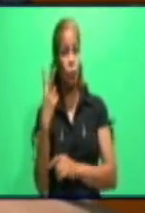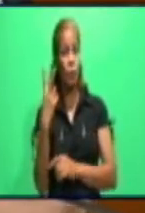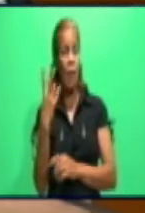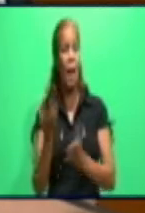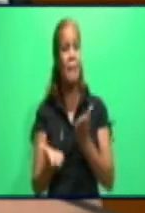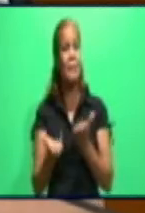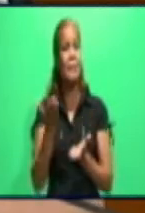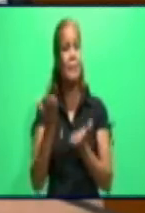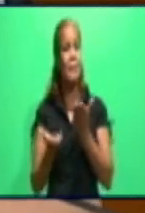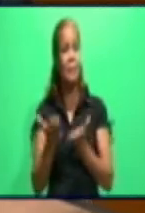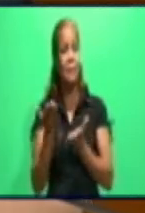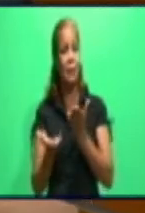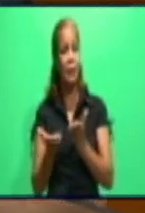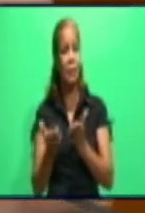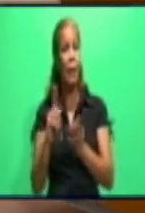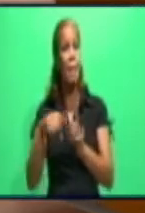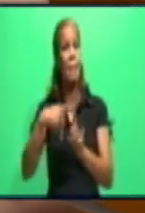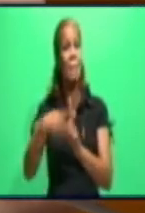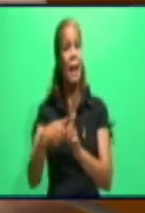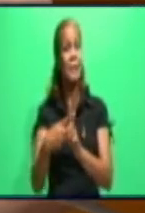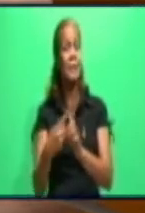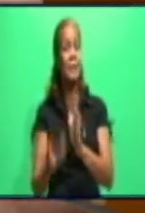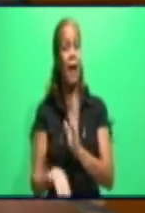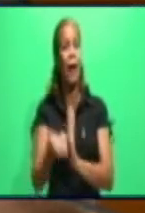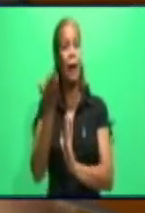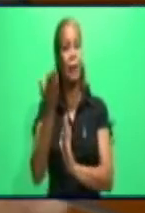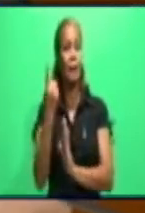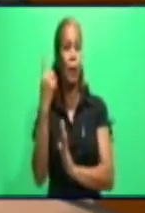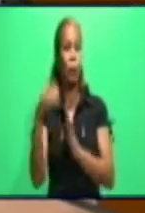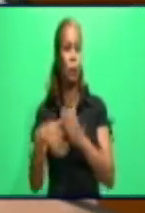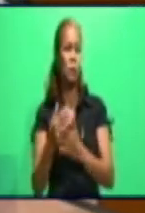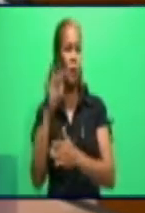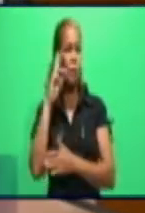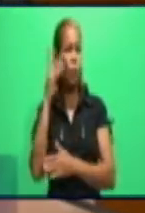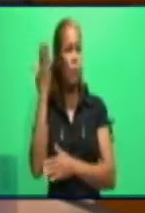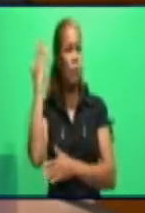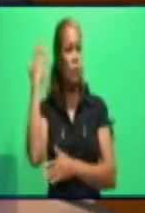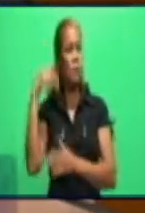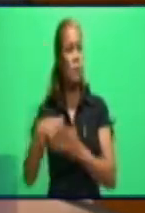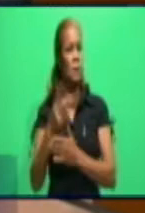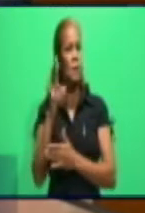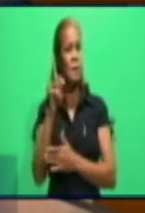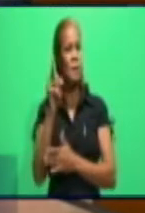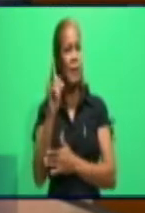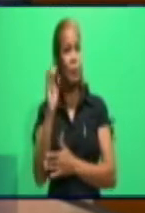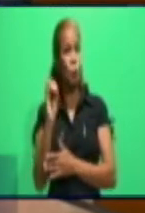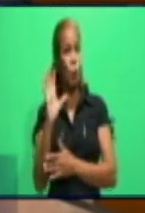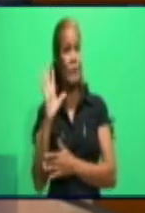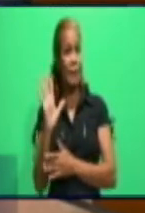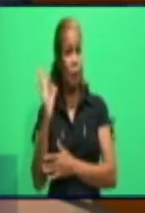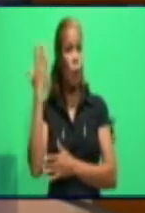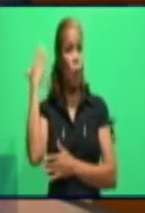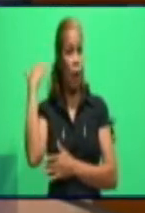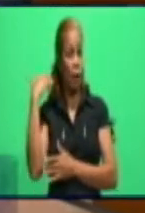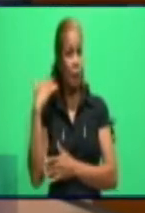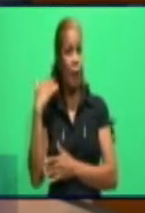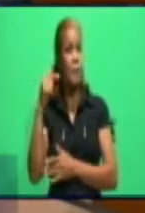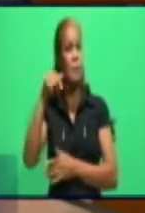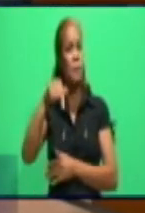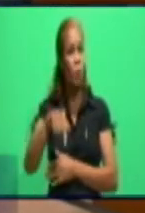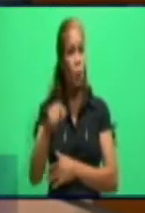granma en un día recuerden que hace unos días atrás un reporte de 105 casos esta es la segunda vez que hacemos ese pico